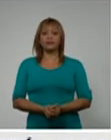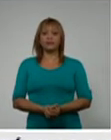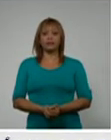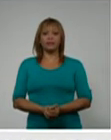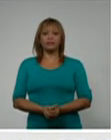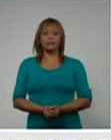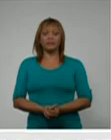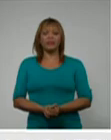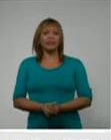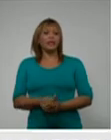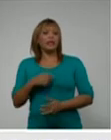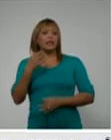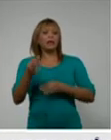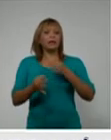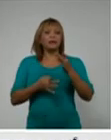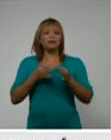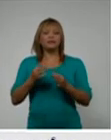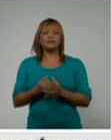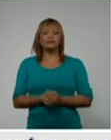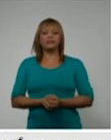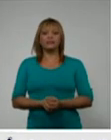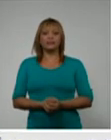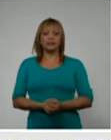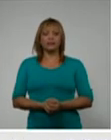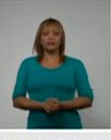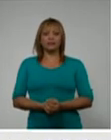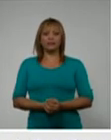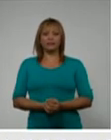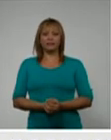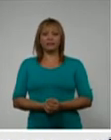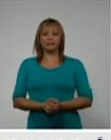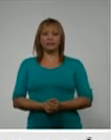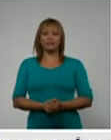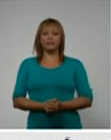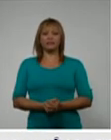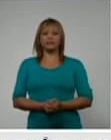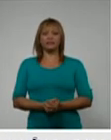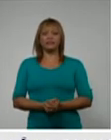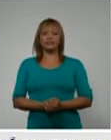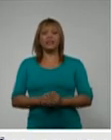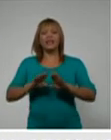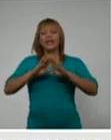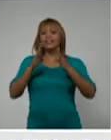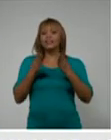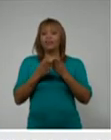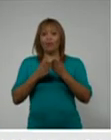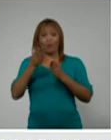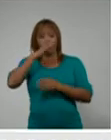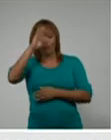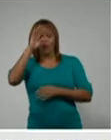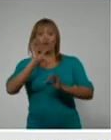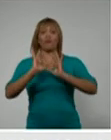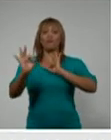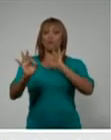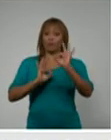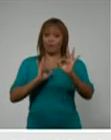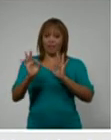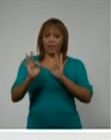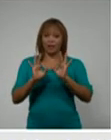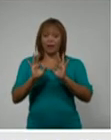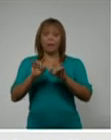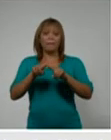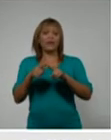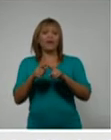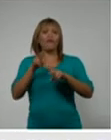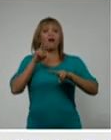sentido de la protección, porque en toda Cuba tenemos que protegerlo, pero indiscutiblemente en La Habana